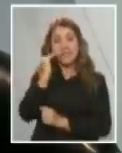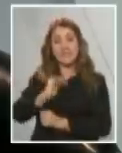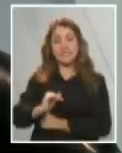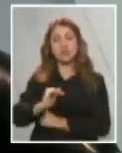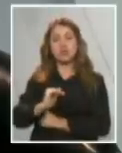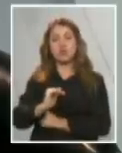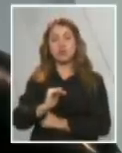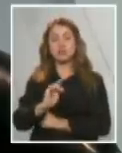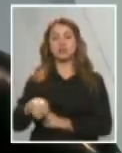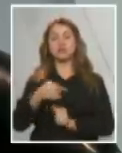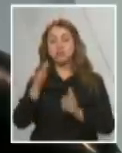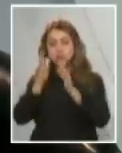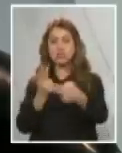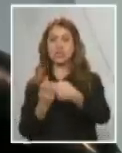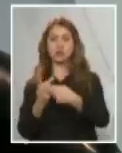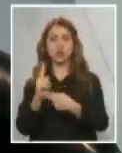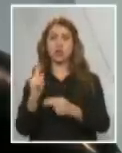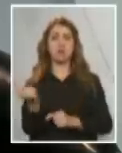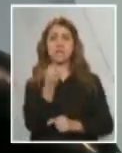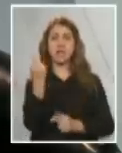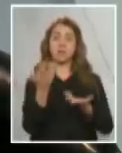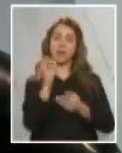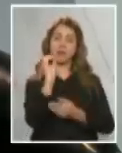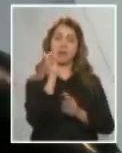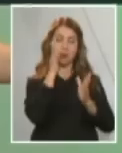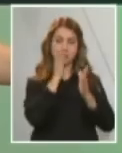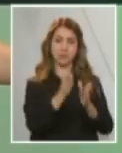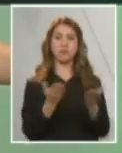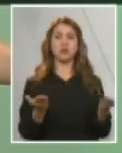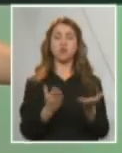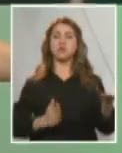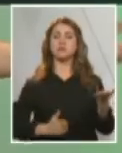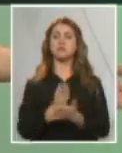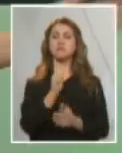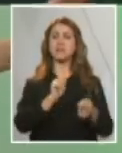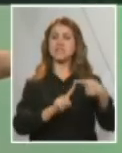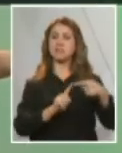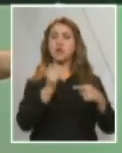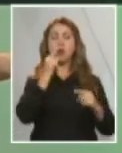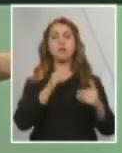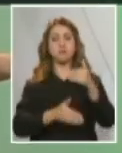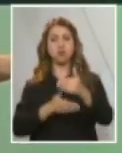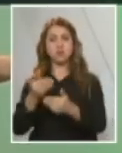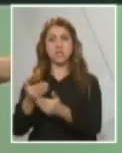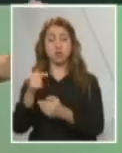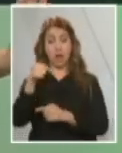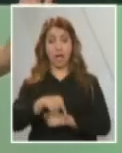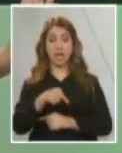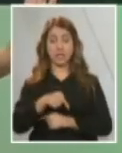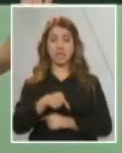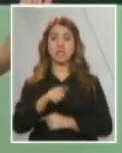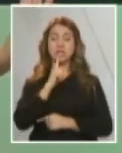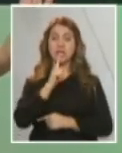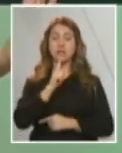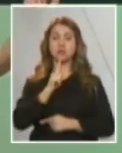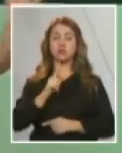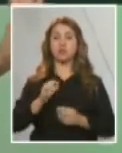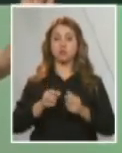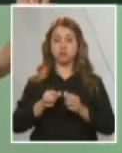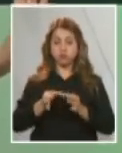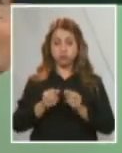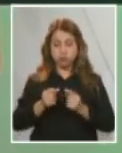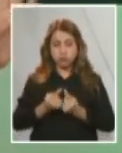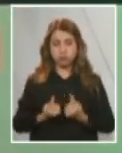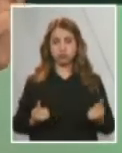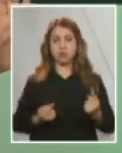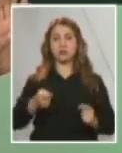y niños que nosotros atendemos, sino que en general para la discapacidad. ¿Cómo se participa y cuál es el proceso? Porque aquí los que somos jurados, de este mes